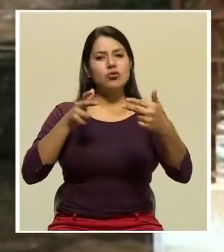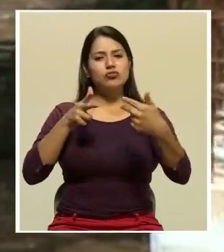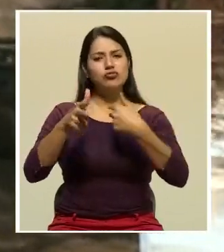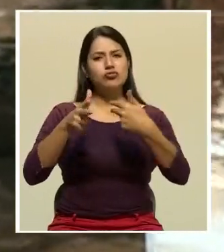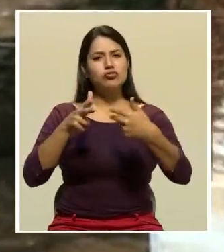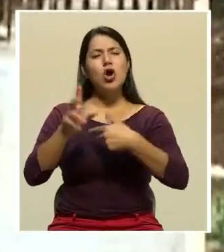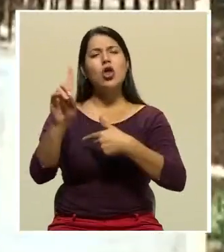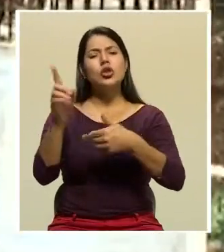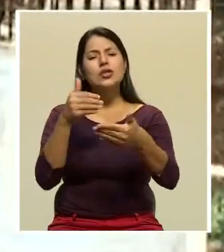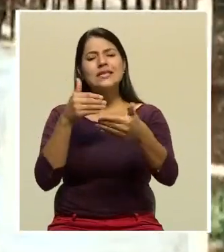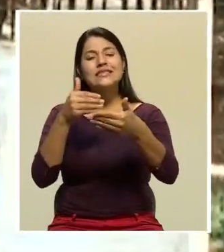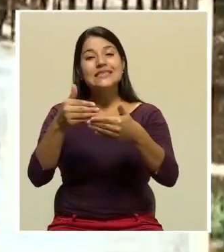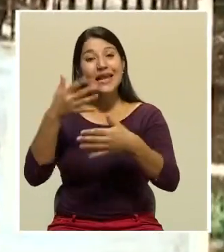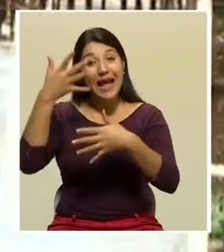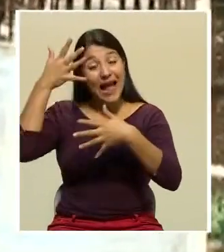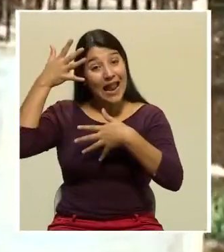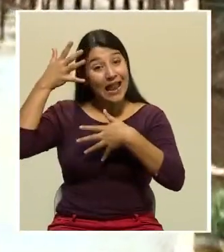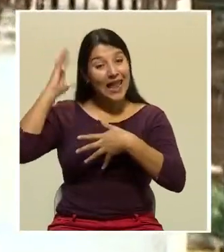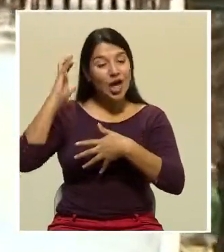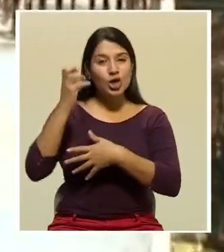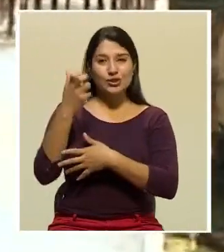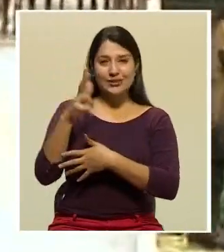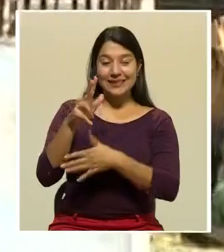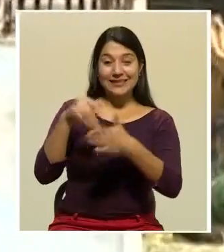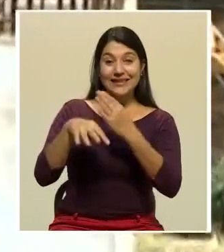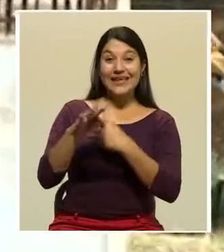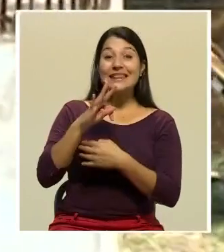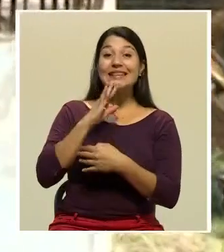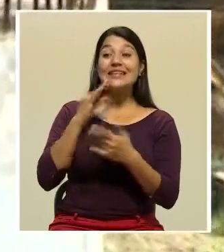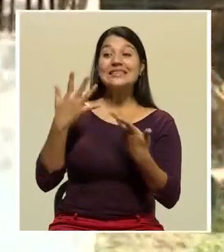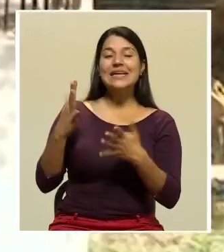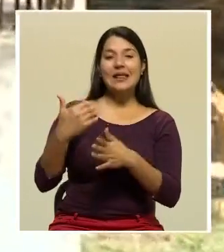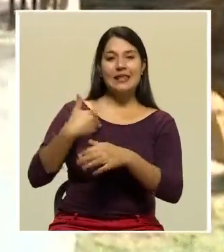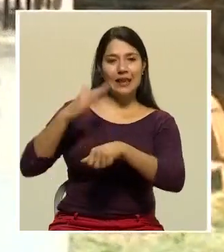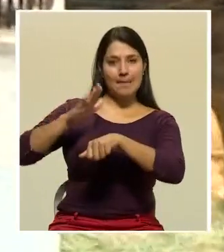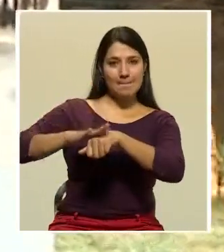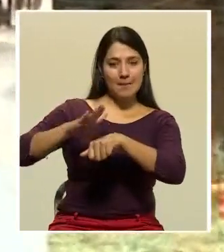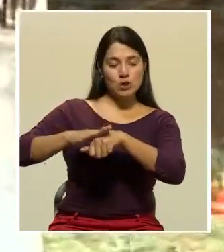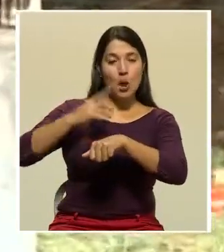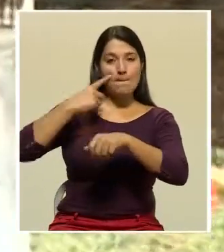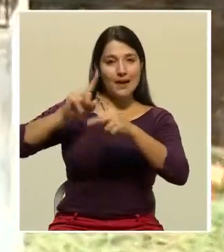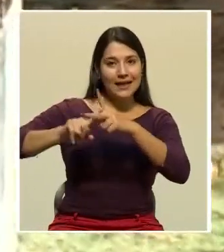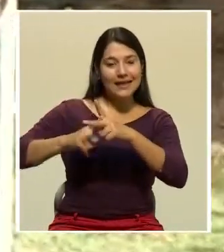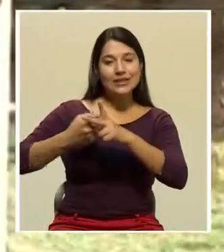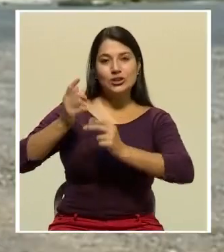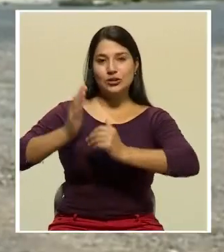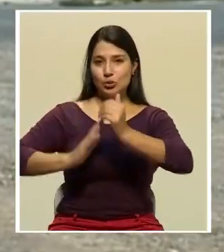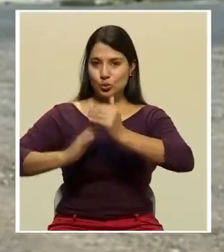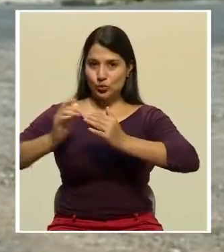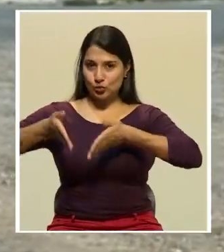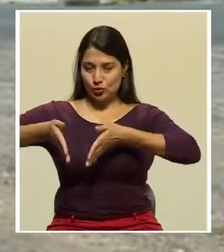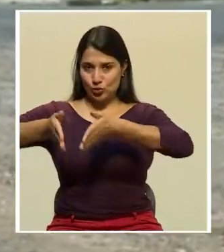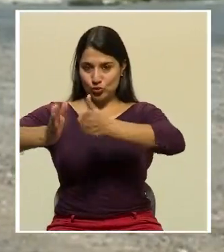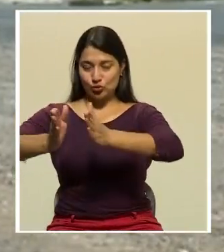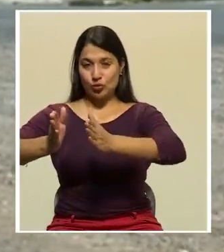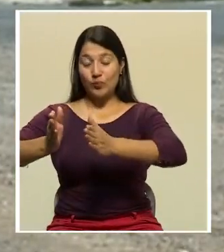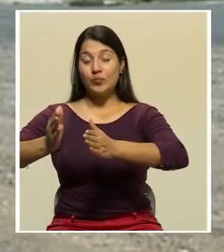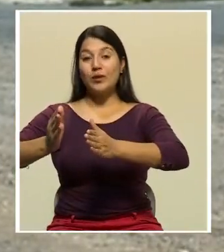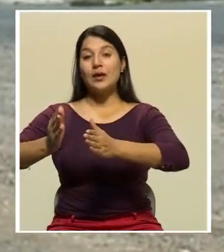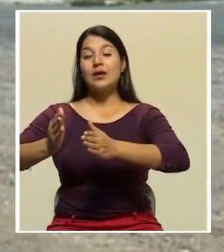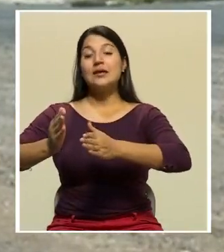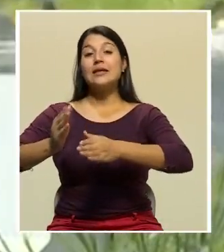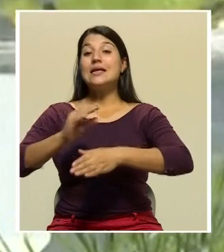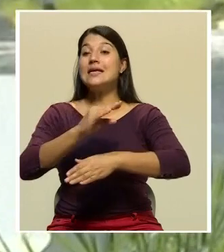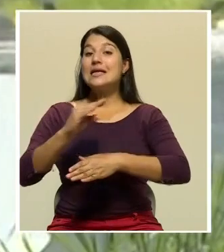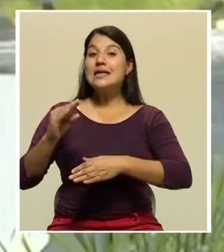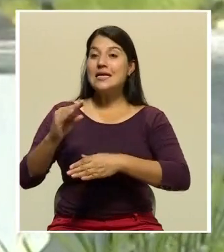Tibás ya tiene luz verde para iniciar su construcción. Esta obra forma parte de la Unidad Funcional 2 y se complementa